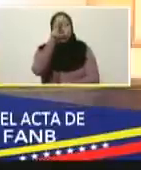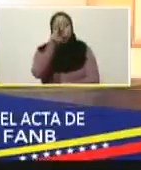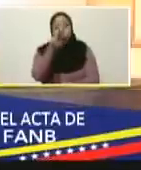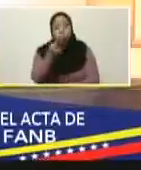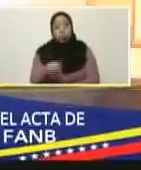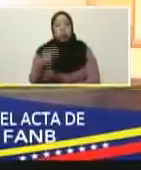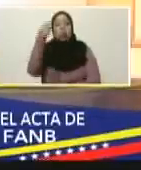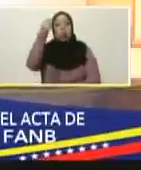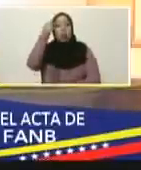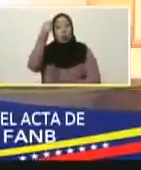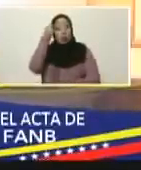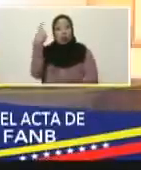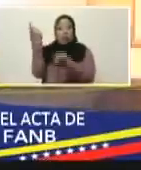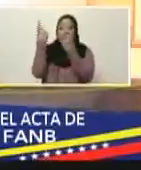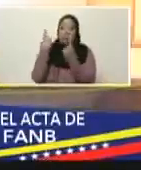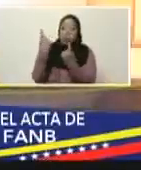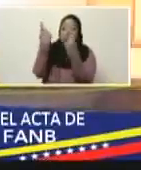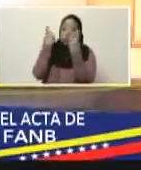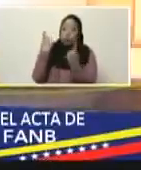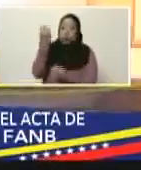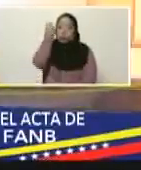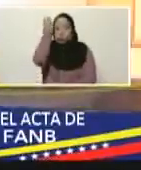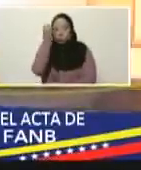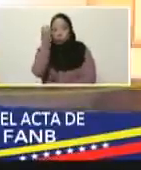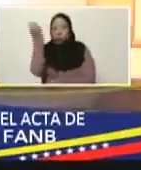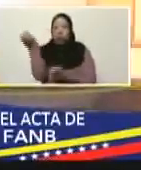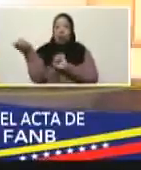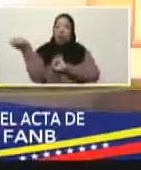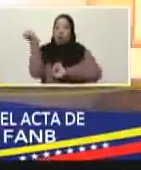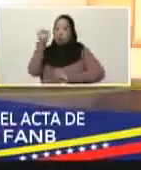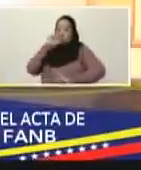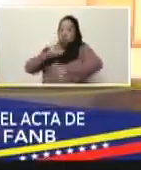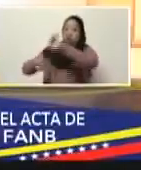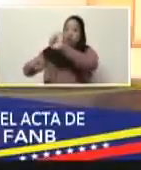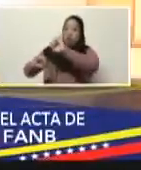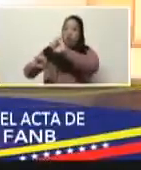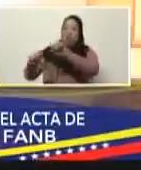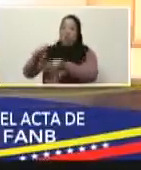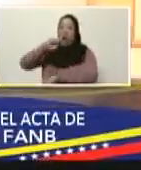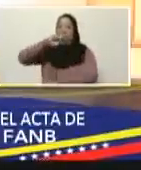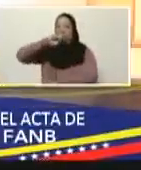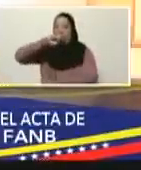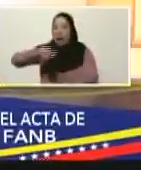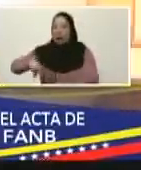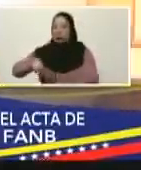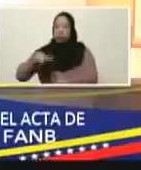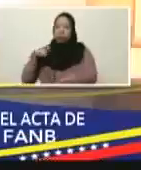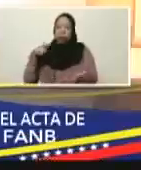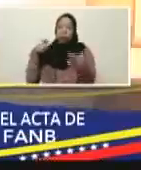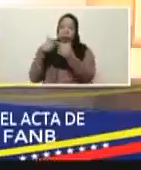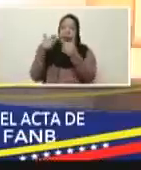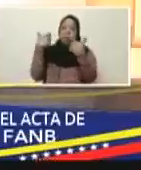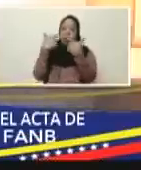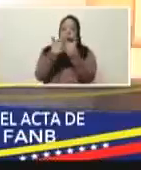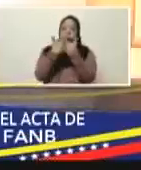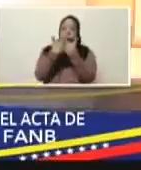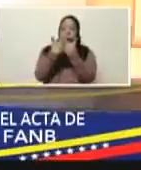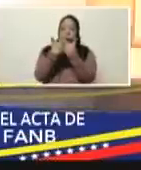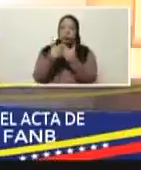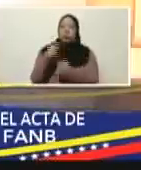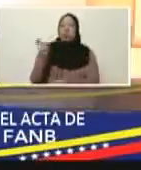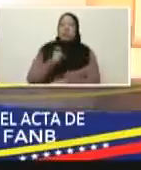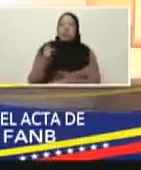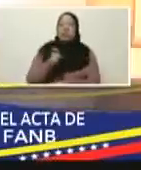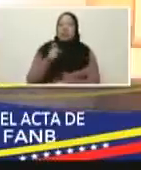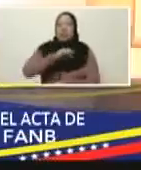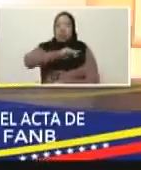la conciencia y de hacer frente a las fuerzas enemigas en cada tiempo. Se necesita